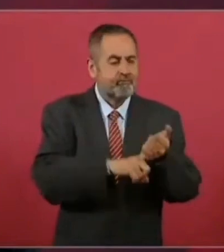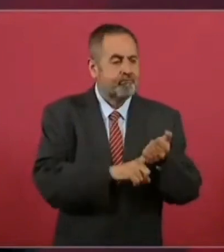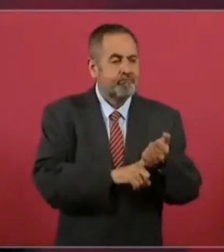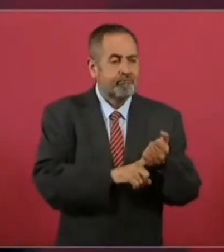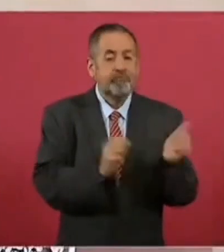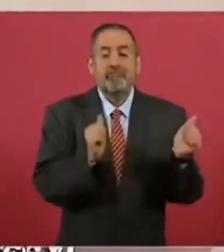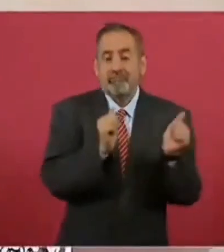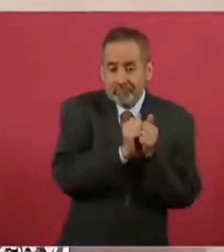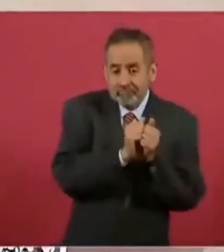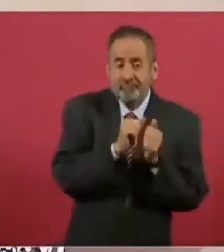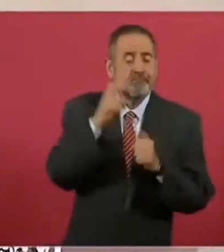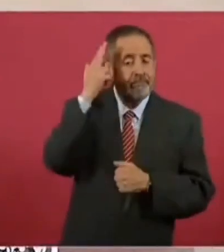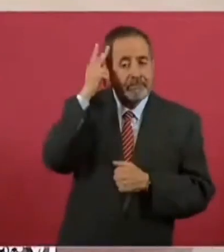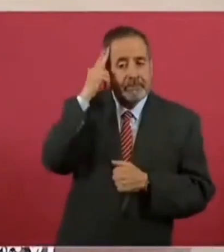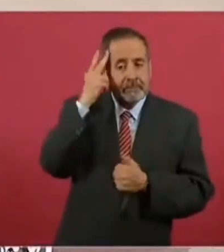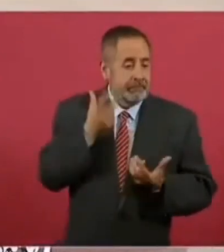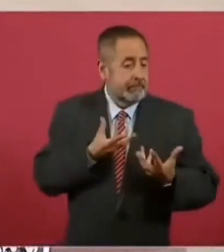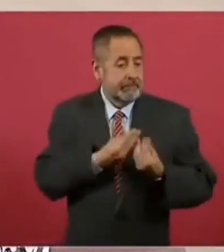porfirista.